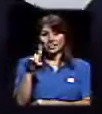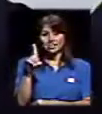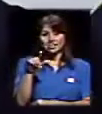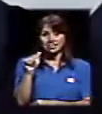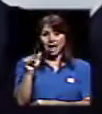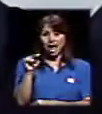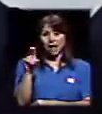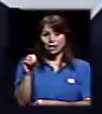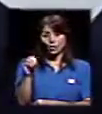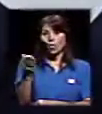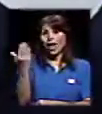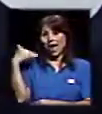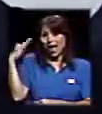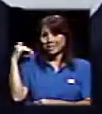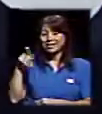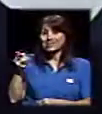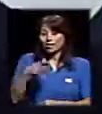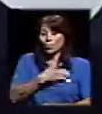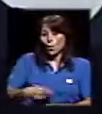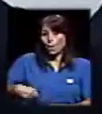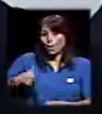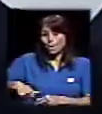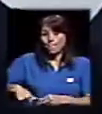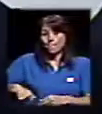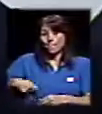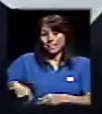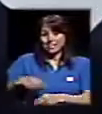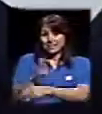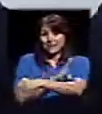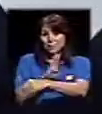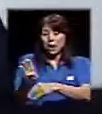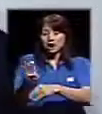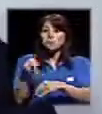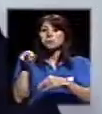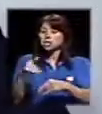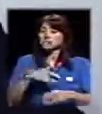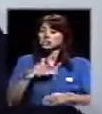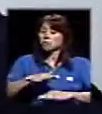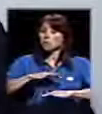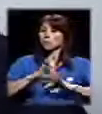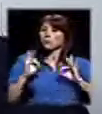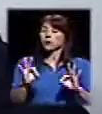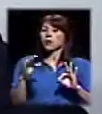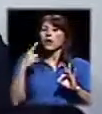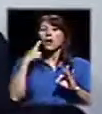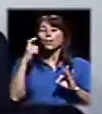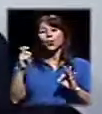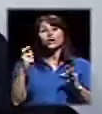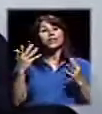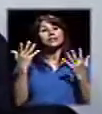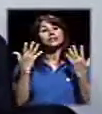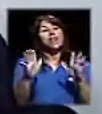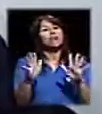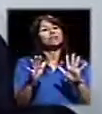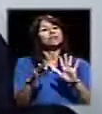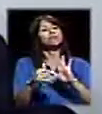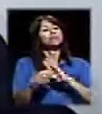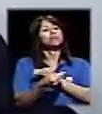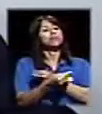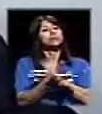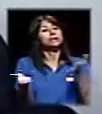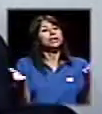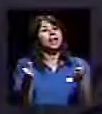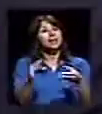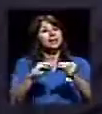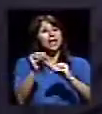de liberar las tasas, porque el Banco Central de cuando yo era niño